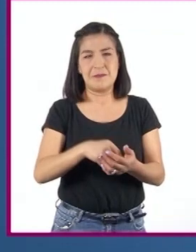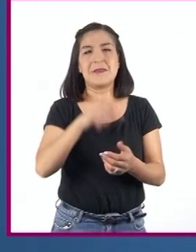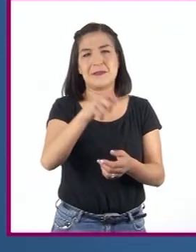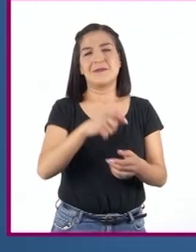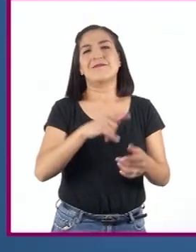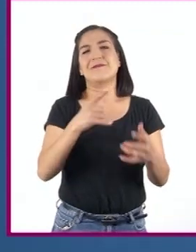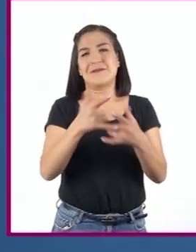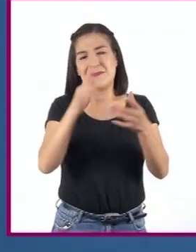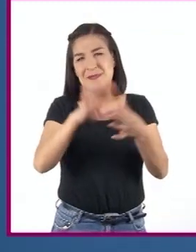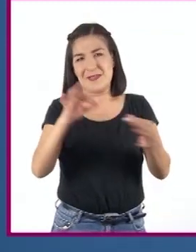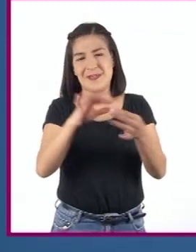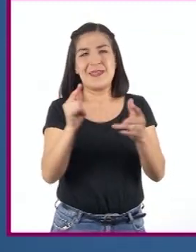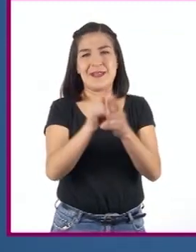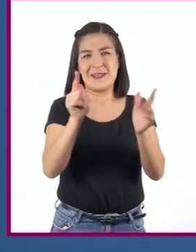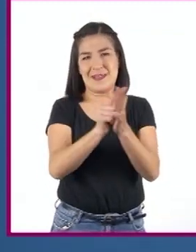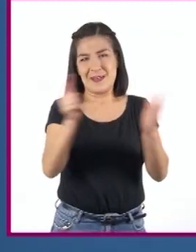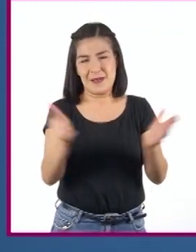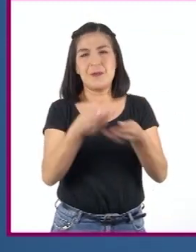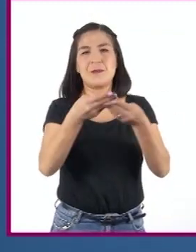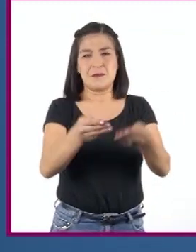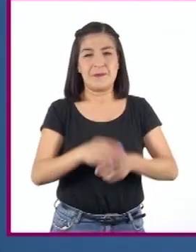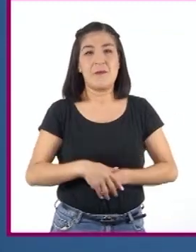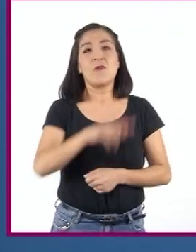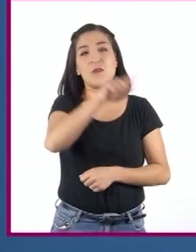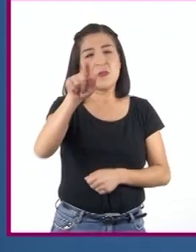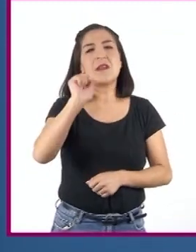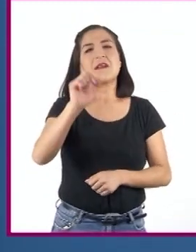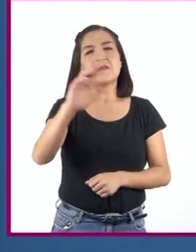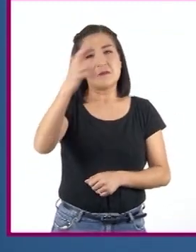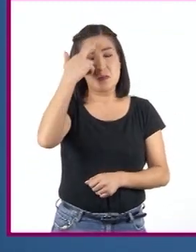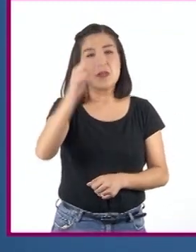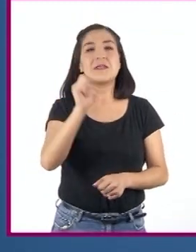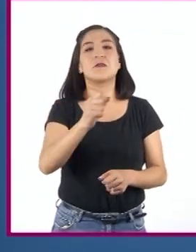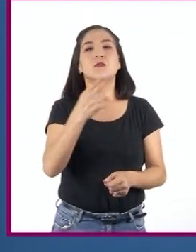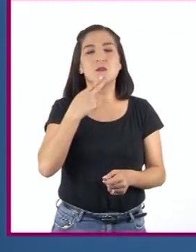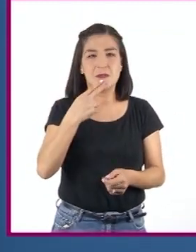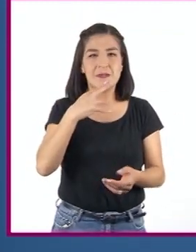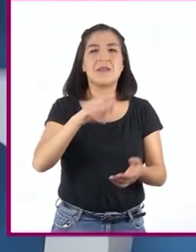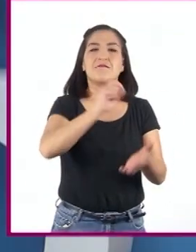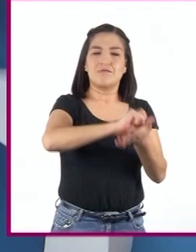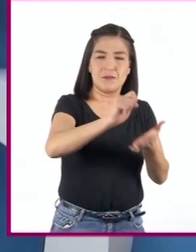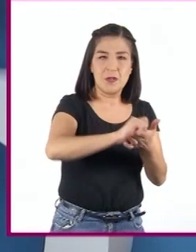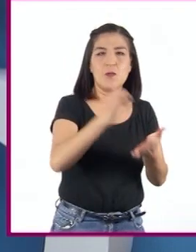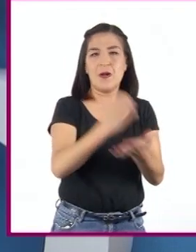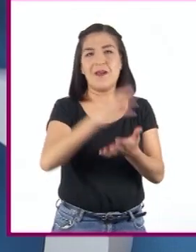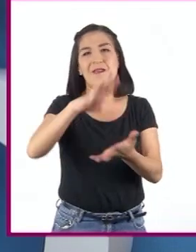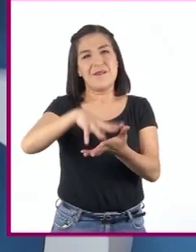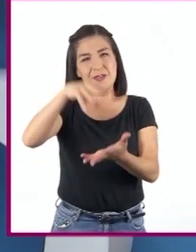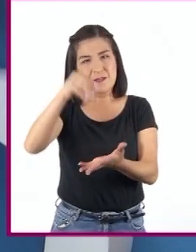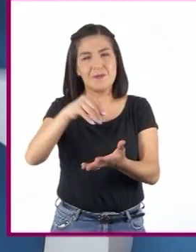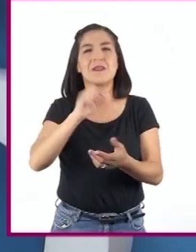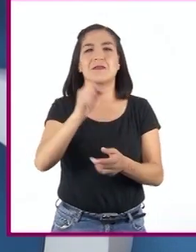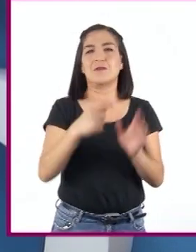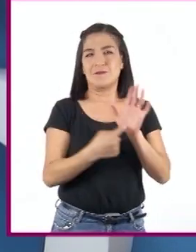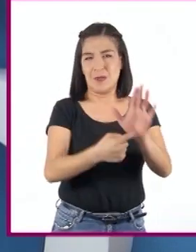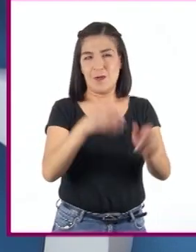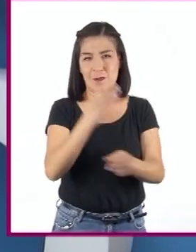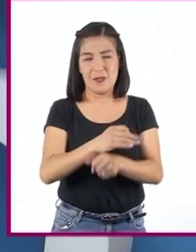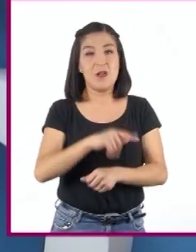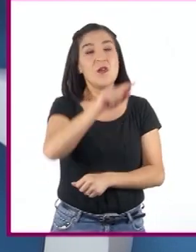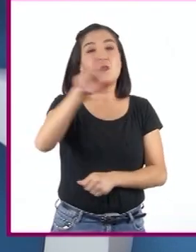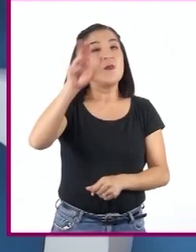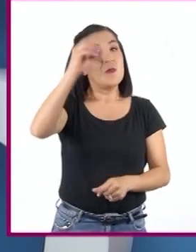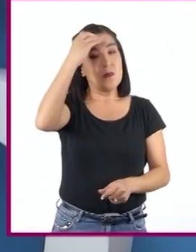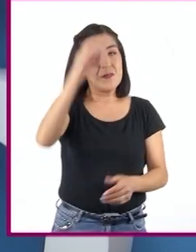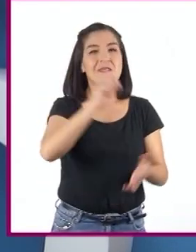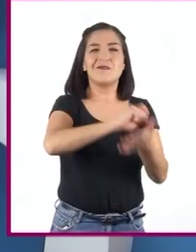Gratuitos. Procuren recrear en su cuaderno las figuras y las soluciones que presentaremos. No olviden registrar sus